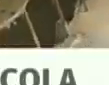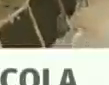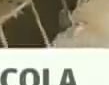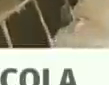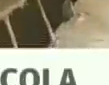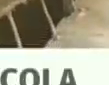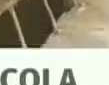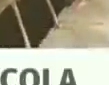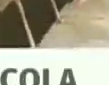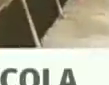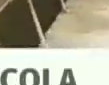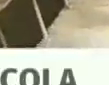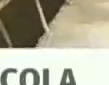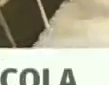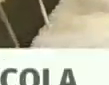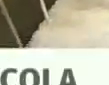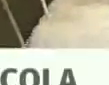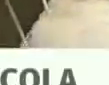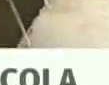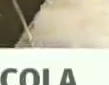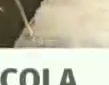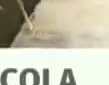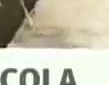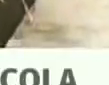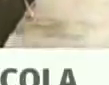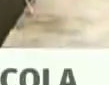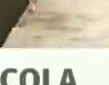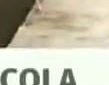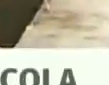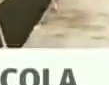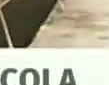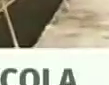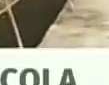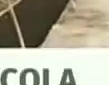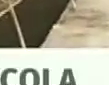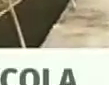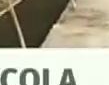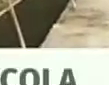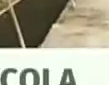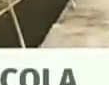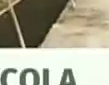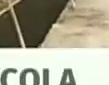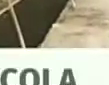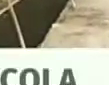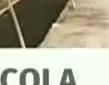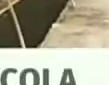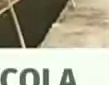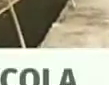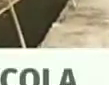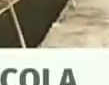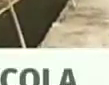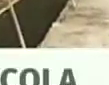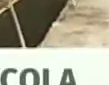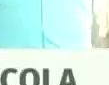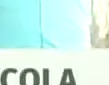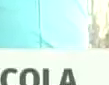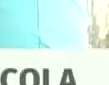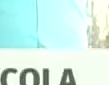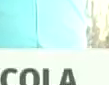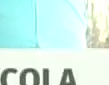con completo se coloca nuevamente otro proceso de medicación de vitamina y allí tendremos toda una producción completa